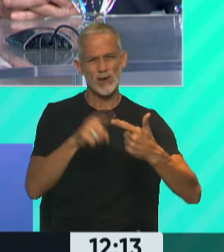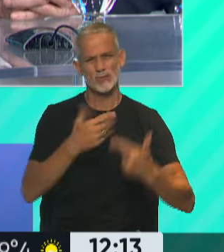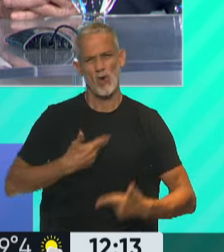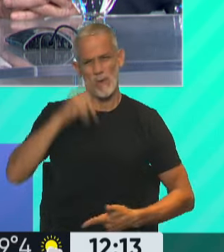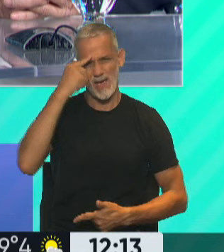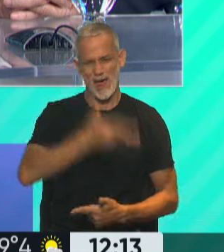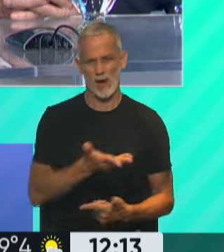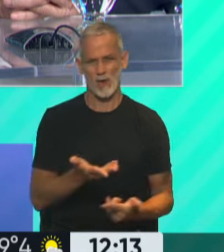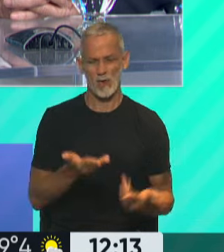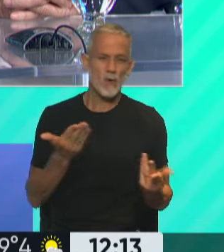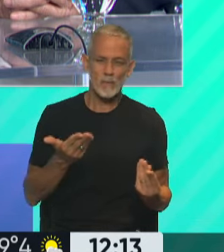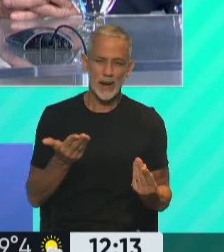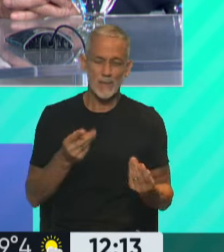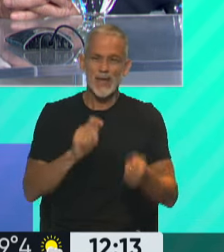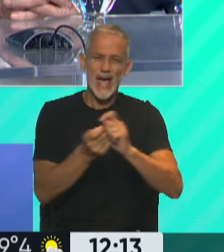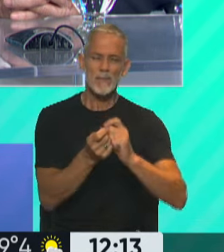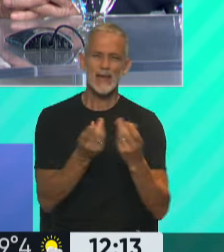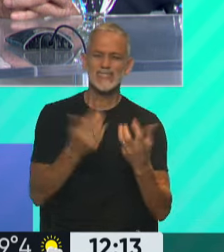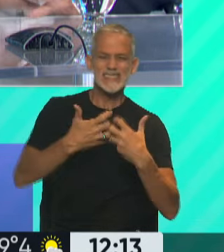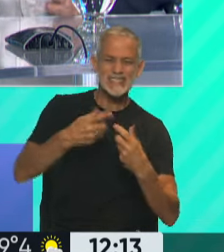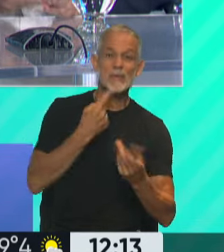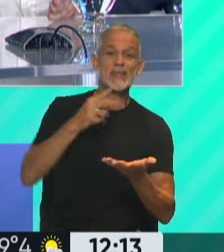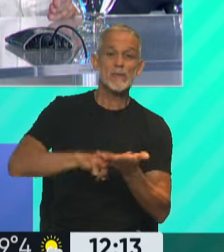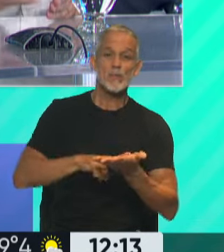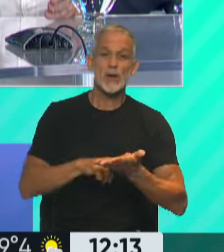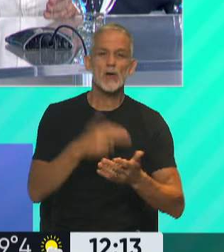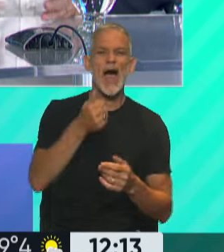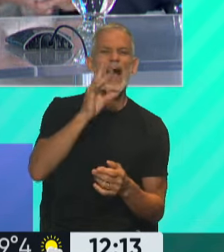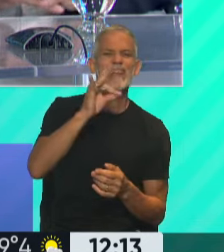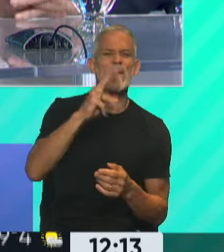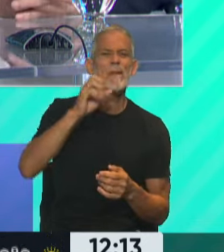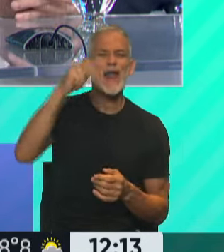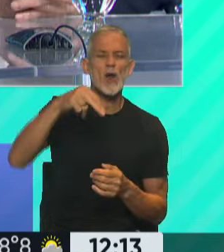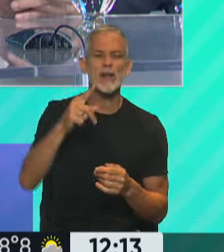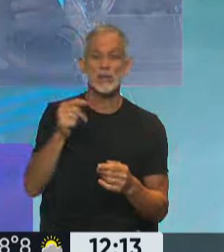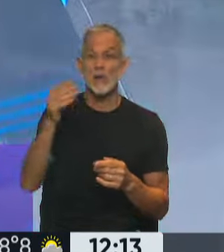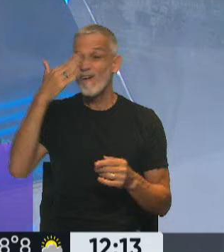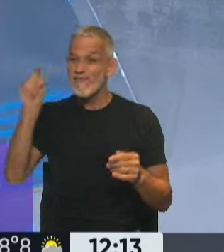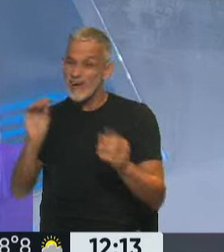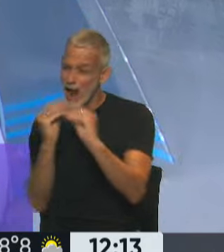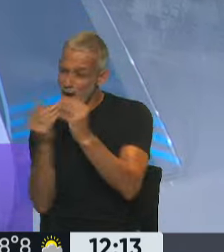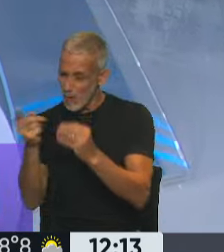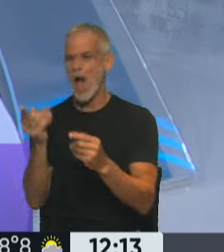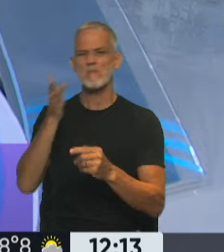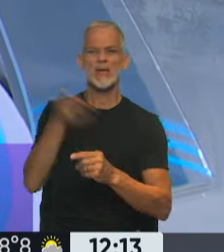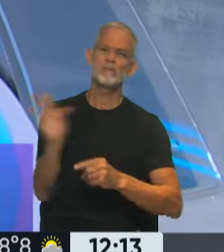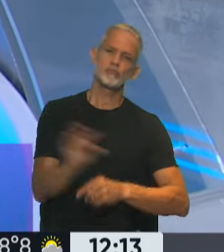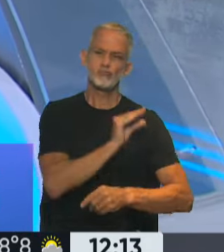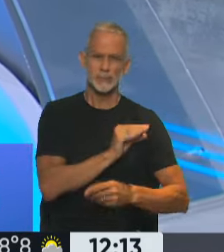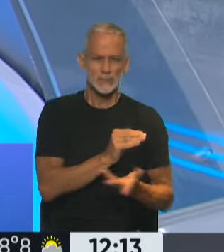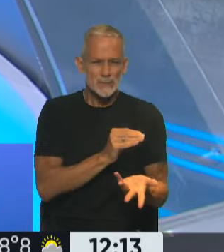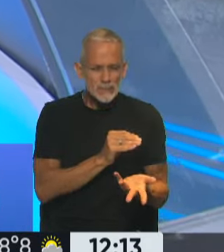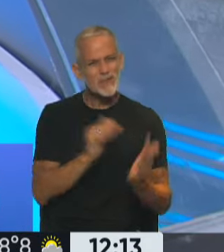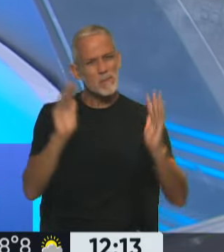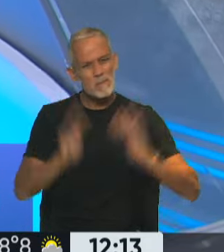gobierno de cambiar ese sistema que se llama ad valorem, de cobrar un porcentaje sobre el final, y fijarse algún otro sistema, a lo